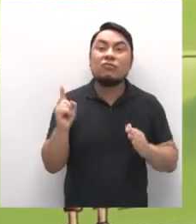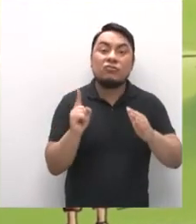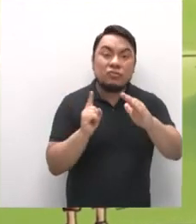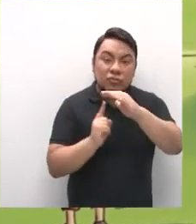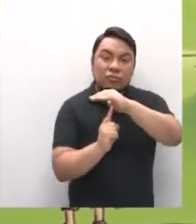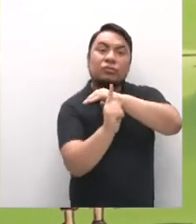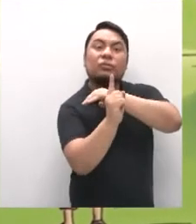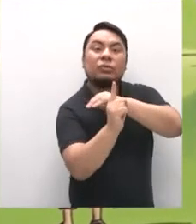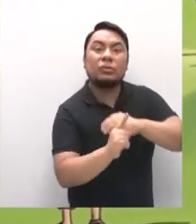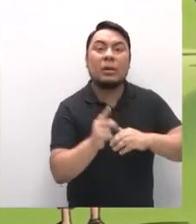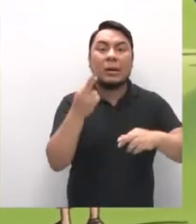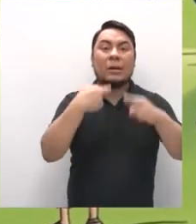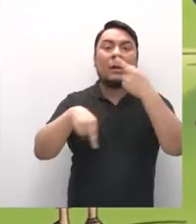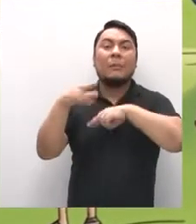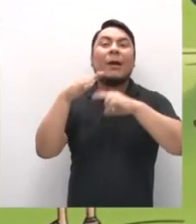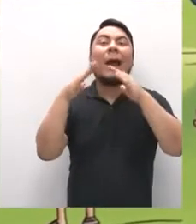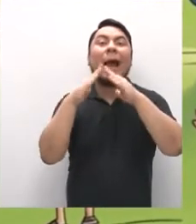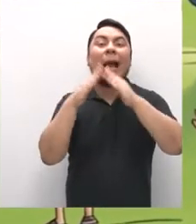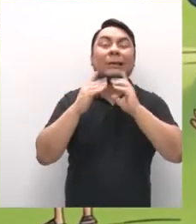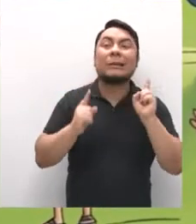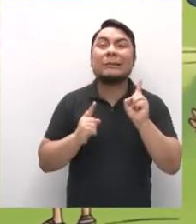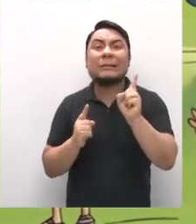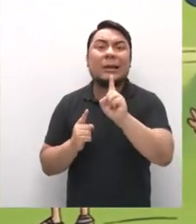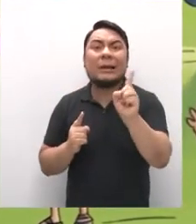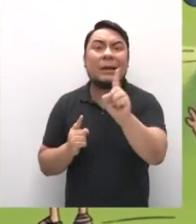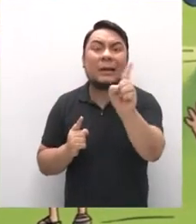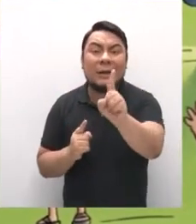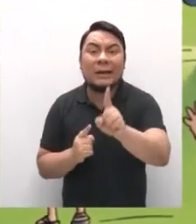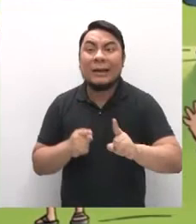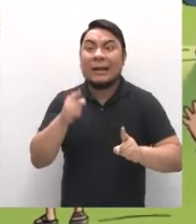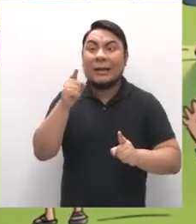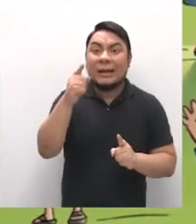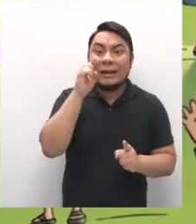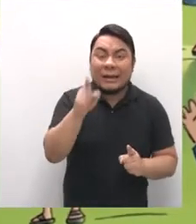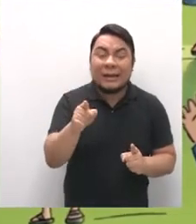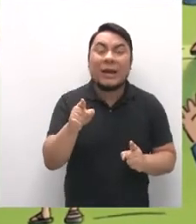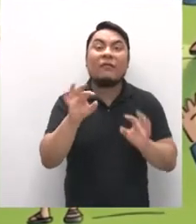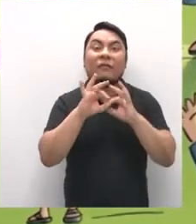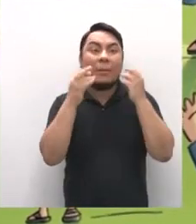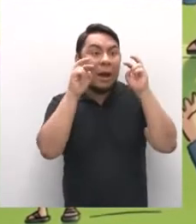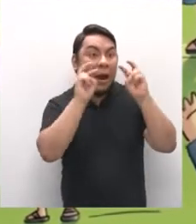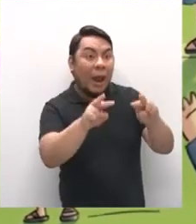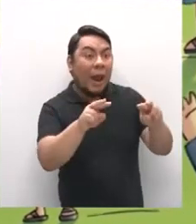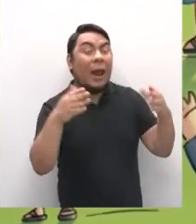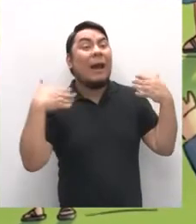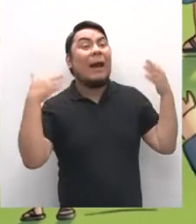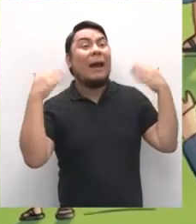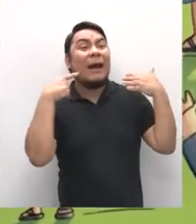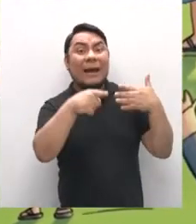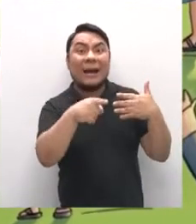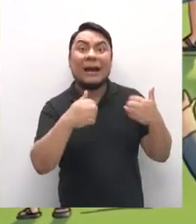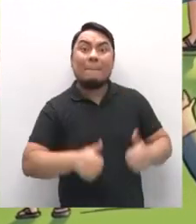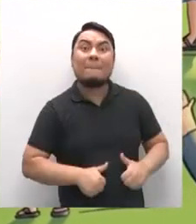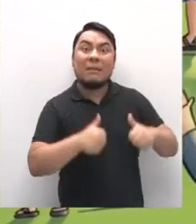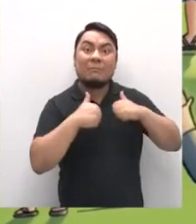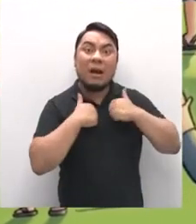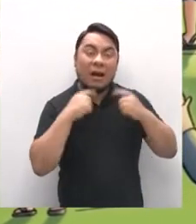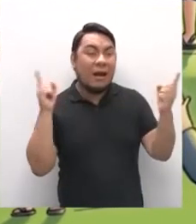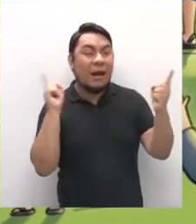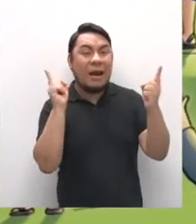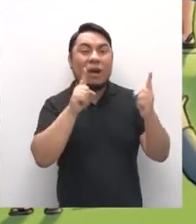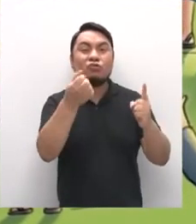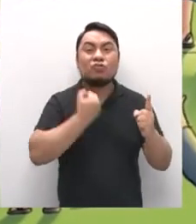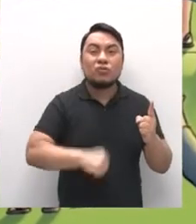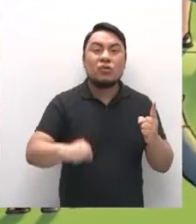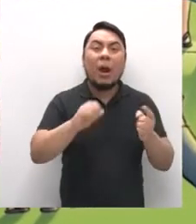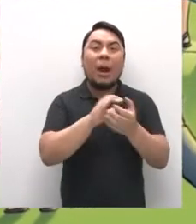mina y regresó a su casa. Al verlo regresar sano, su esposa, sus hijos y todos